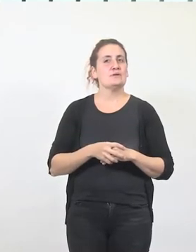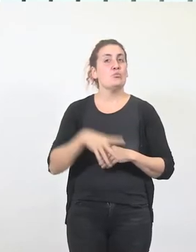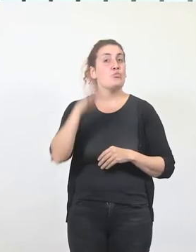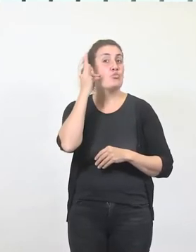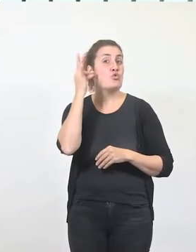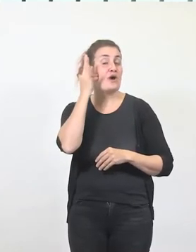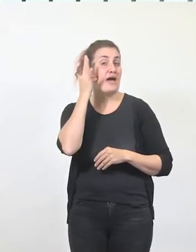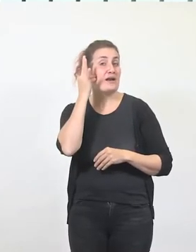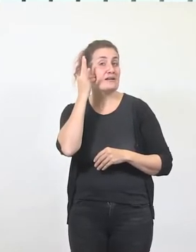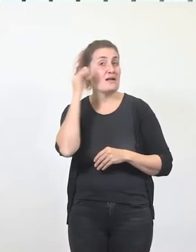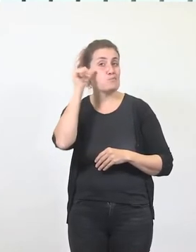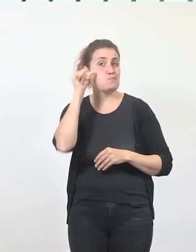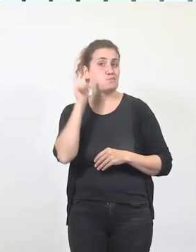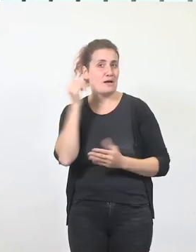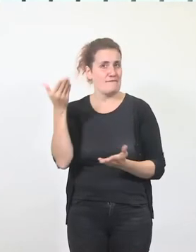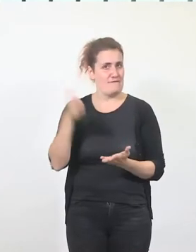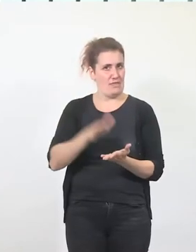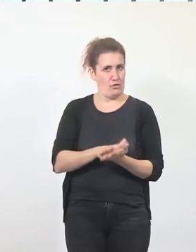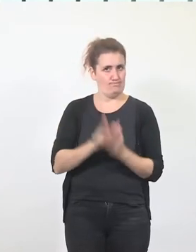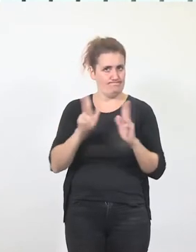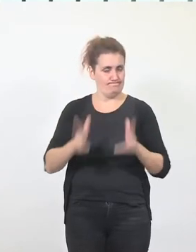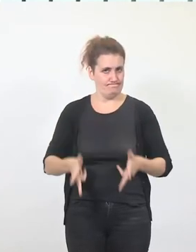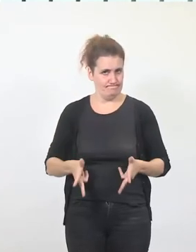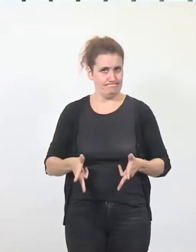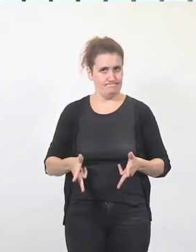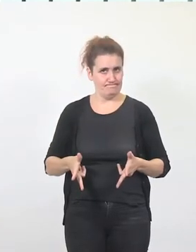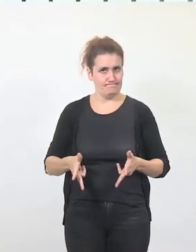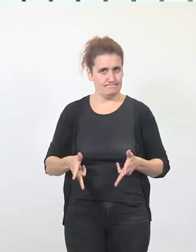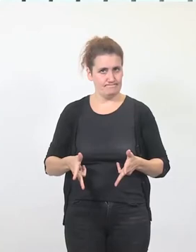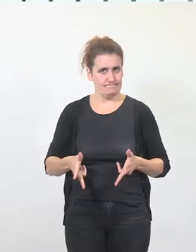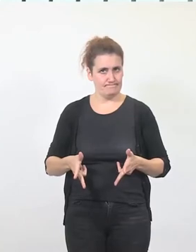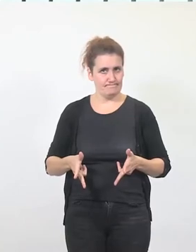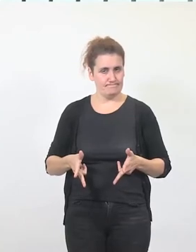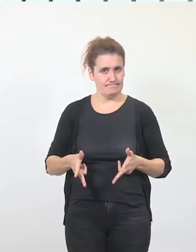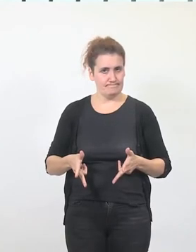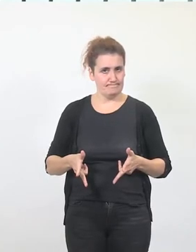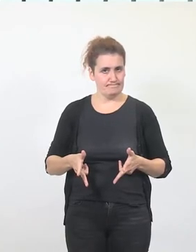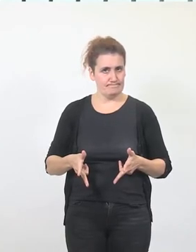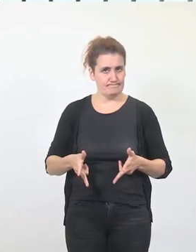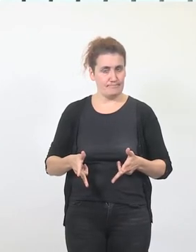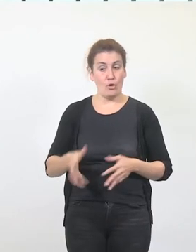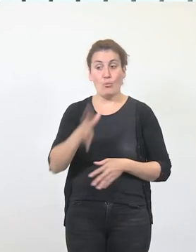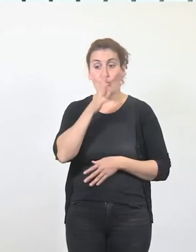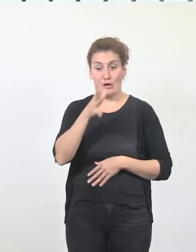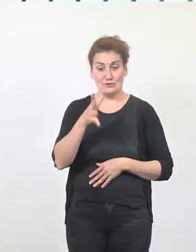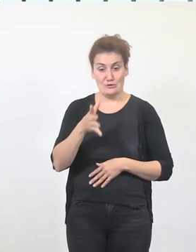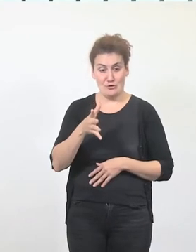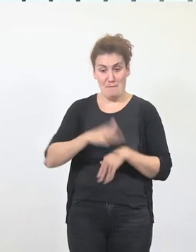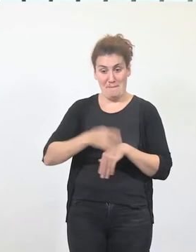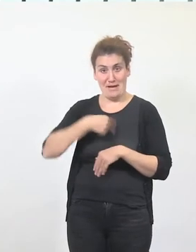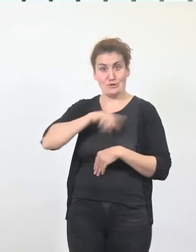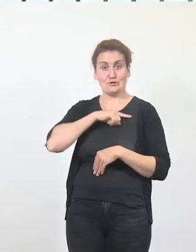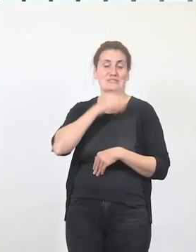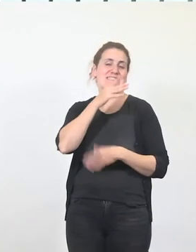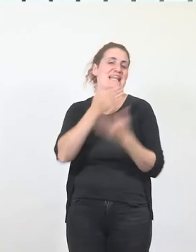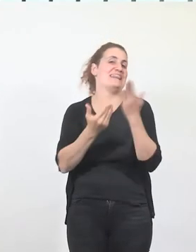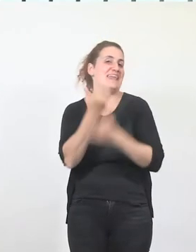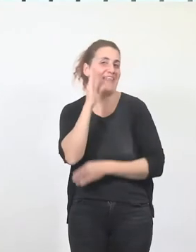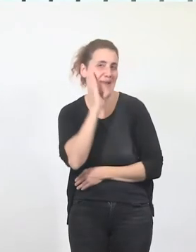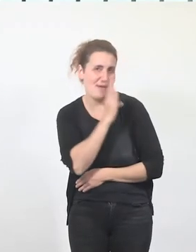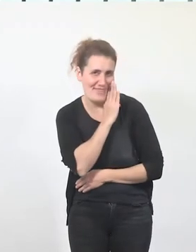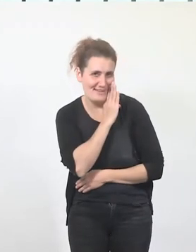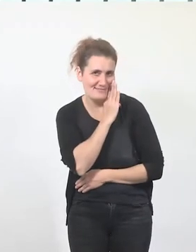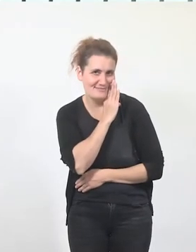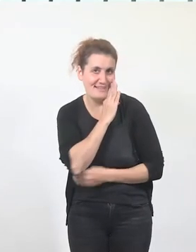falleció una mujer que estaba embarazada. Por eso para nosotros es el Día de la Madre, es